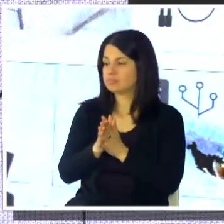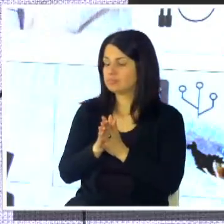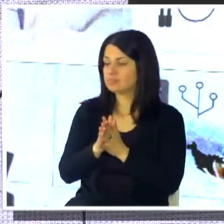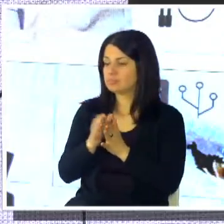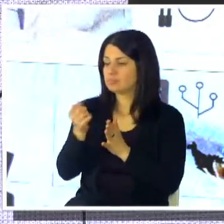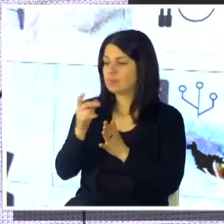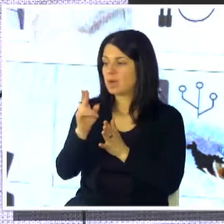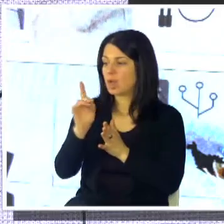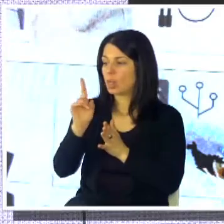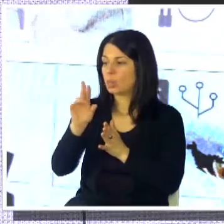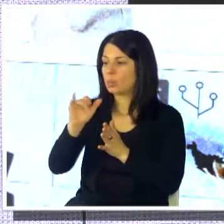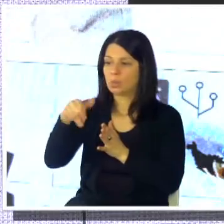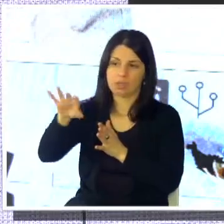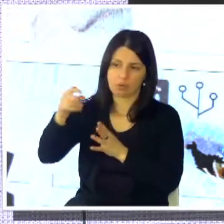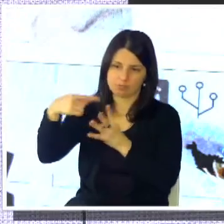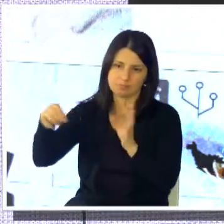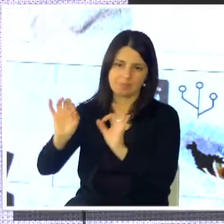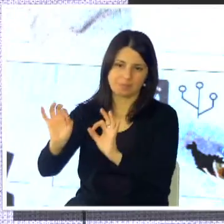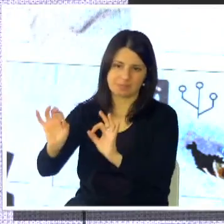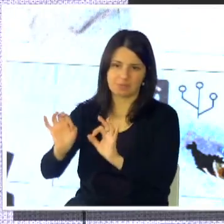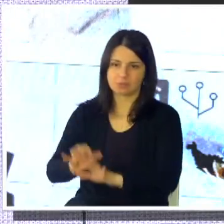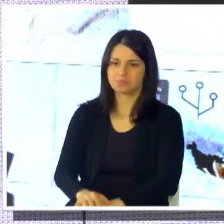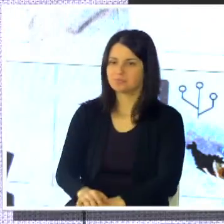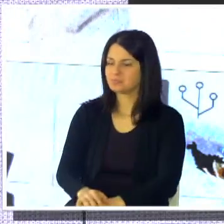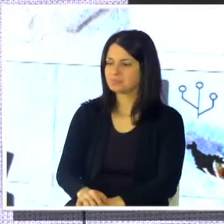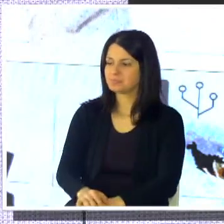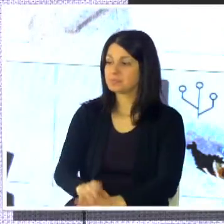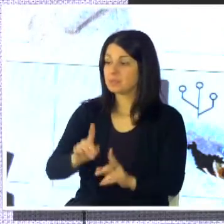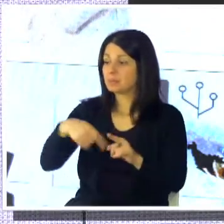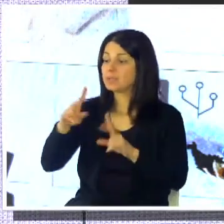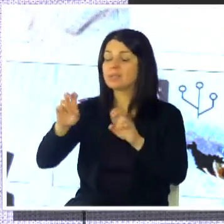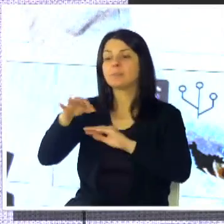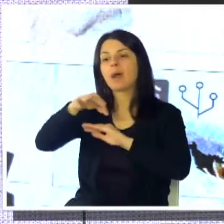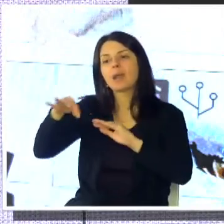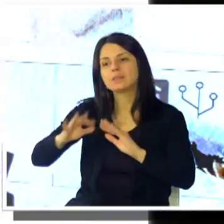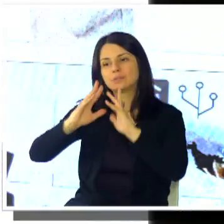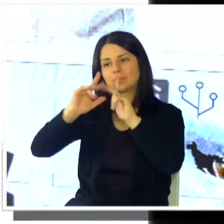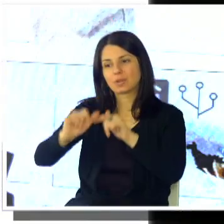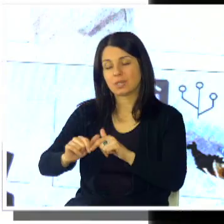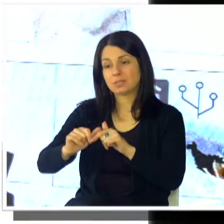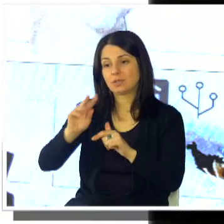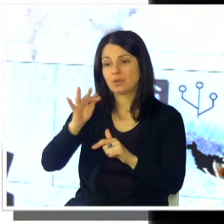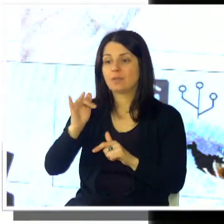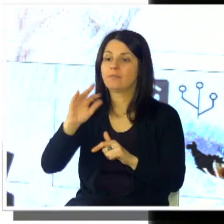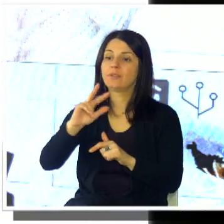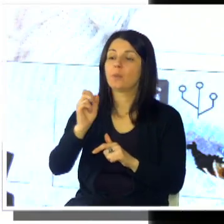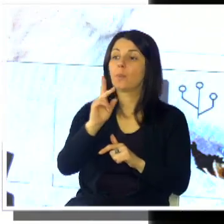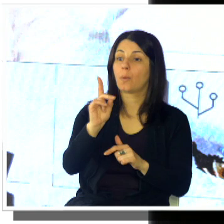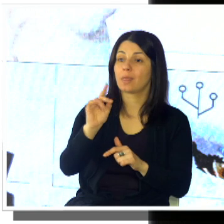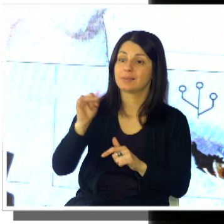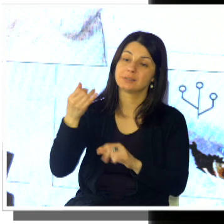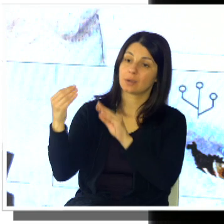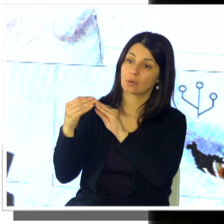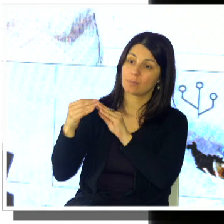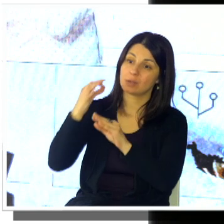Pi, etc. Ahora, pasando un poco a lo que es la arquitectura IoT de la plataforma Figuar, ya Miguel